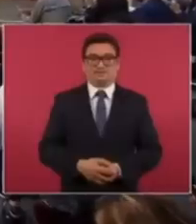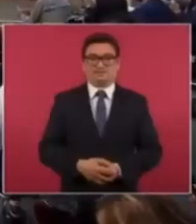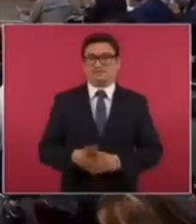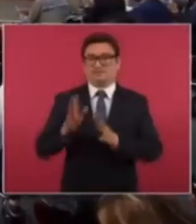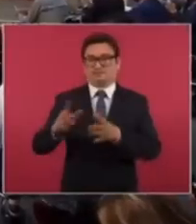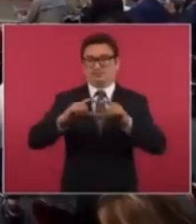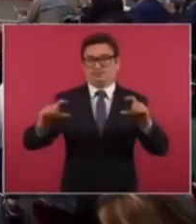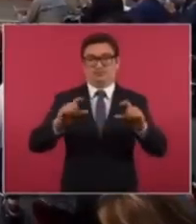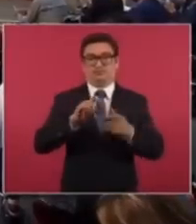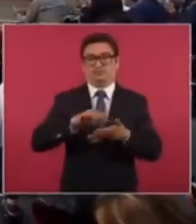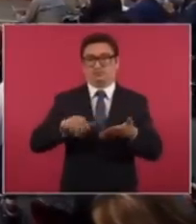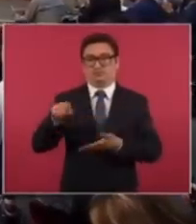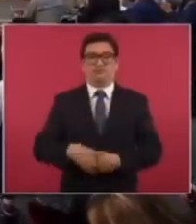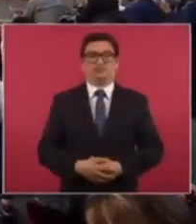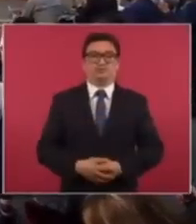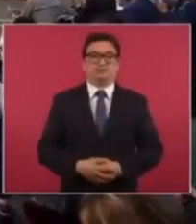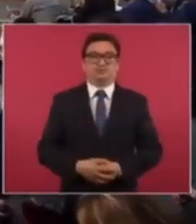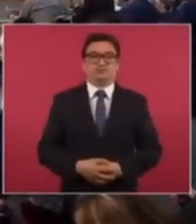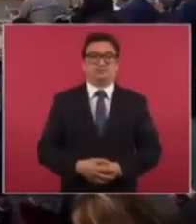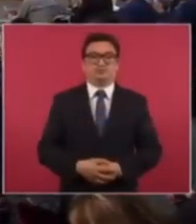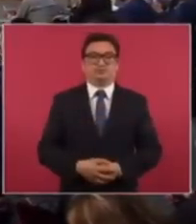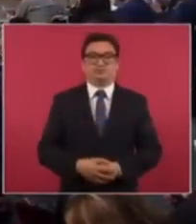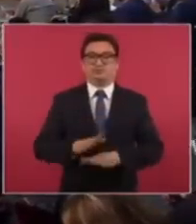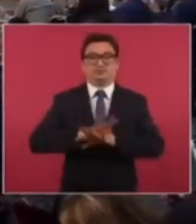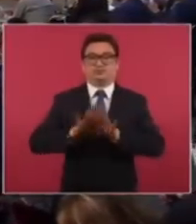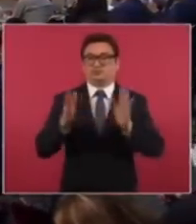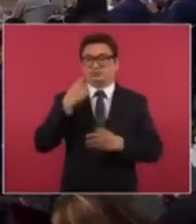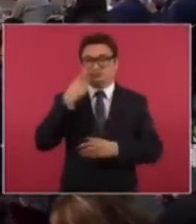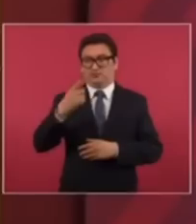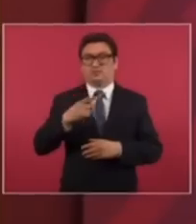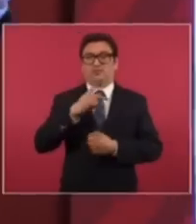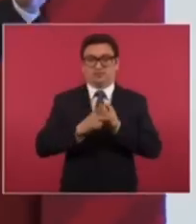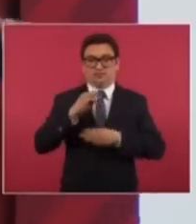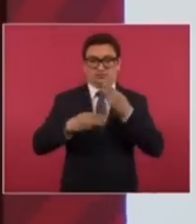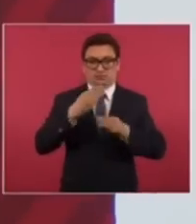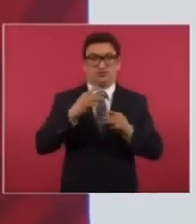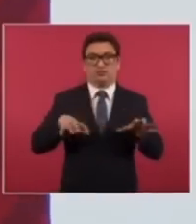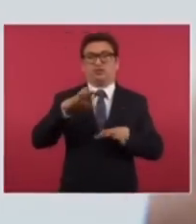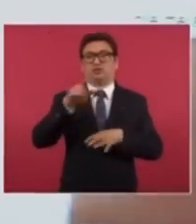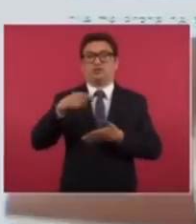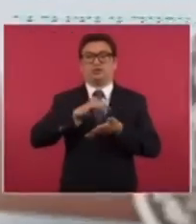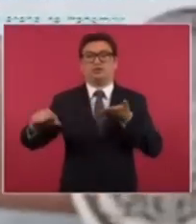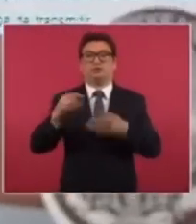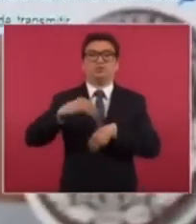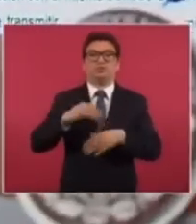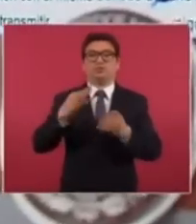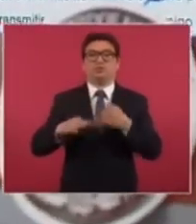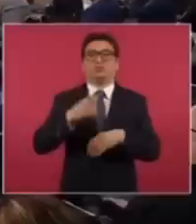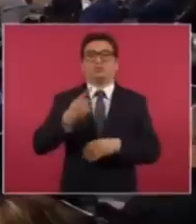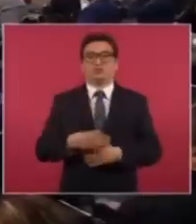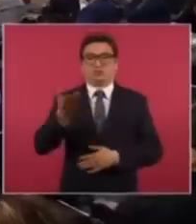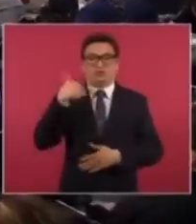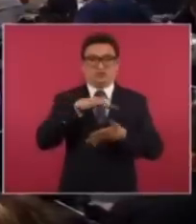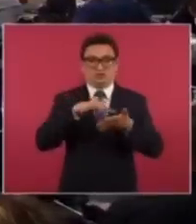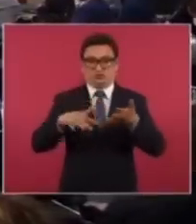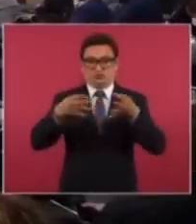Hasta ahí la cita. Ya pues, tenemos buena relación con todos los países del mundo. ¿Y qué es lo que me ponen al final? Porque yo tenía en el